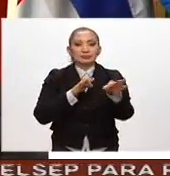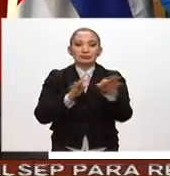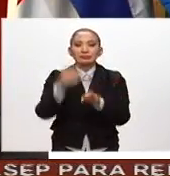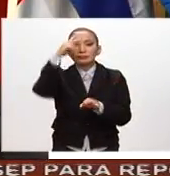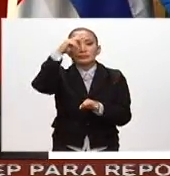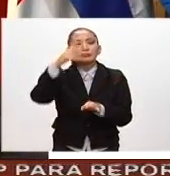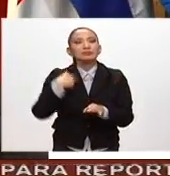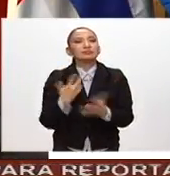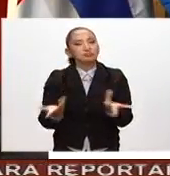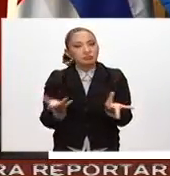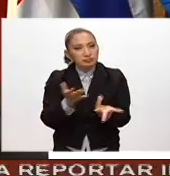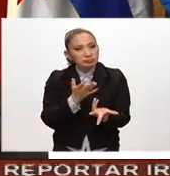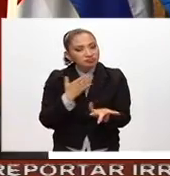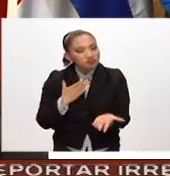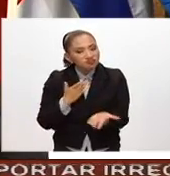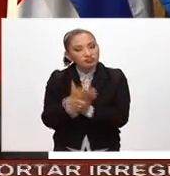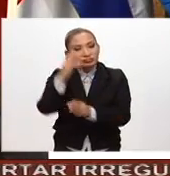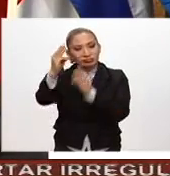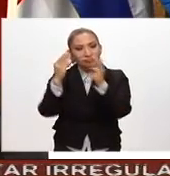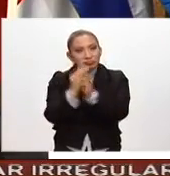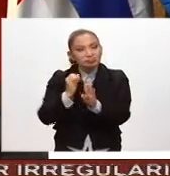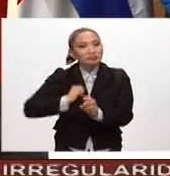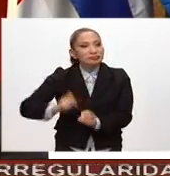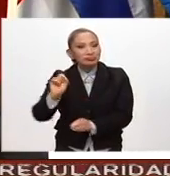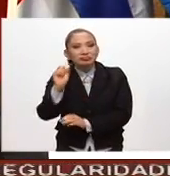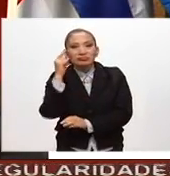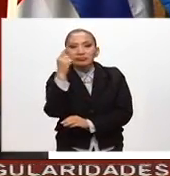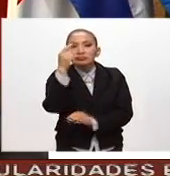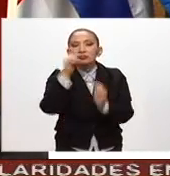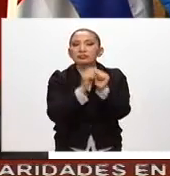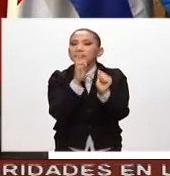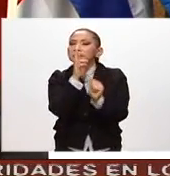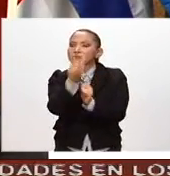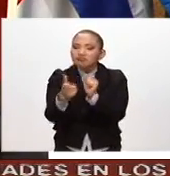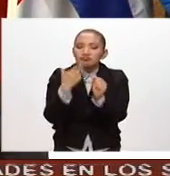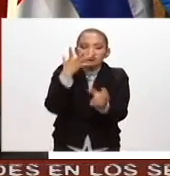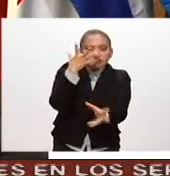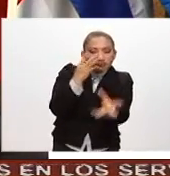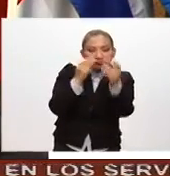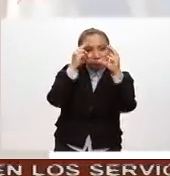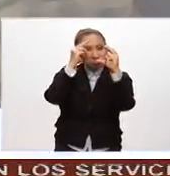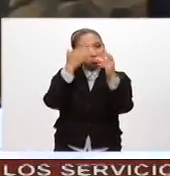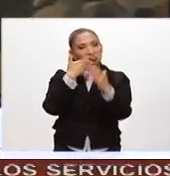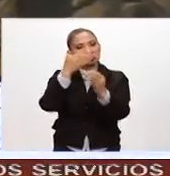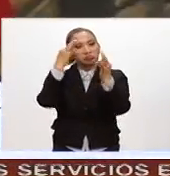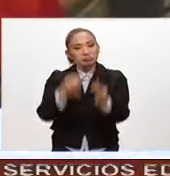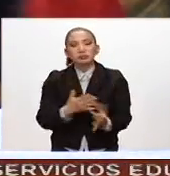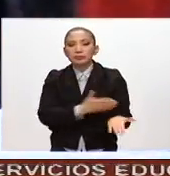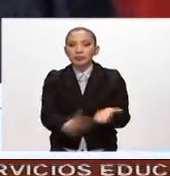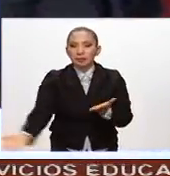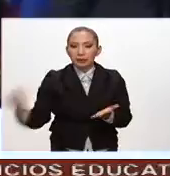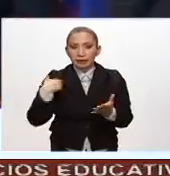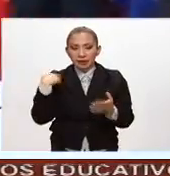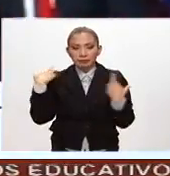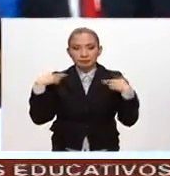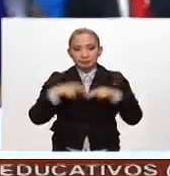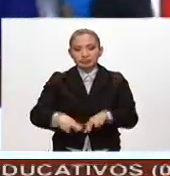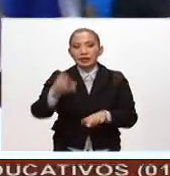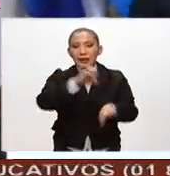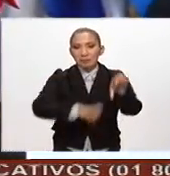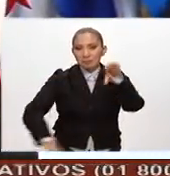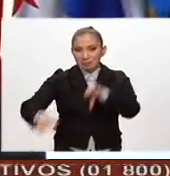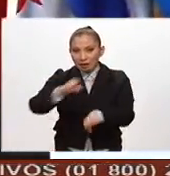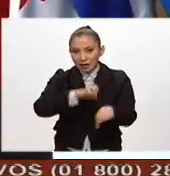un México que está dispuesto a entrar al mundo del siglo XXI con la mejor preparación posible. Por su parte, la embajadora de Francia,